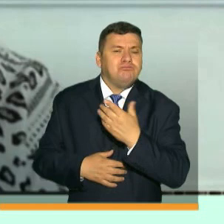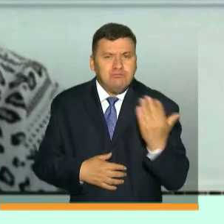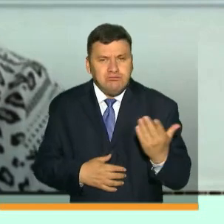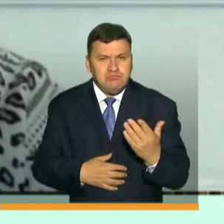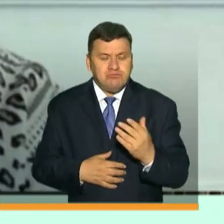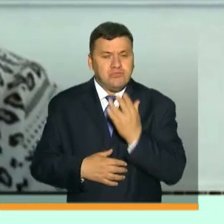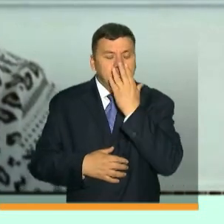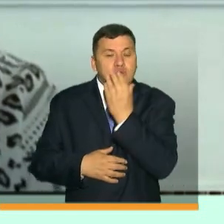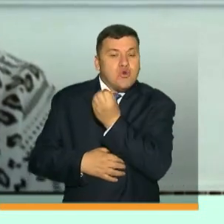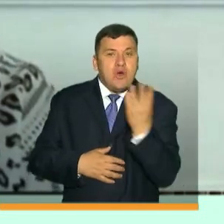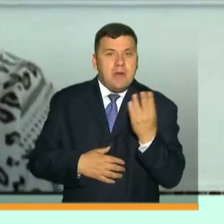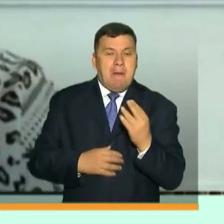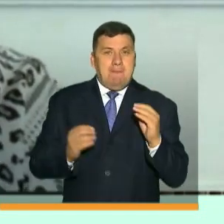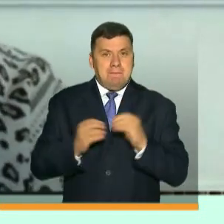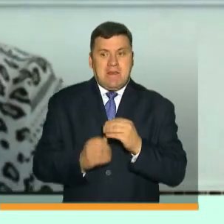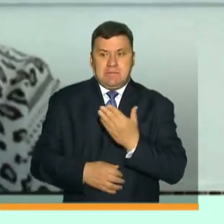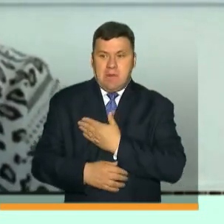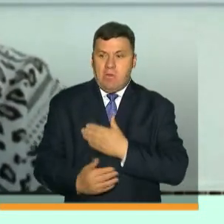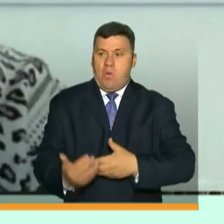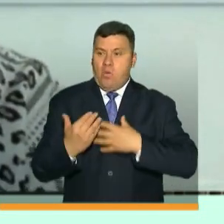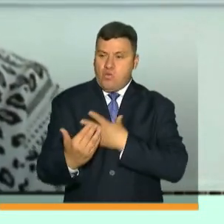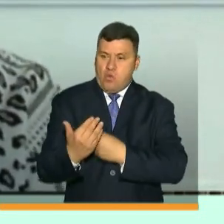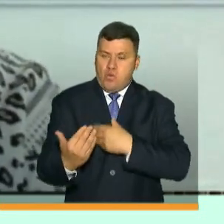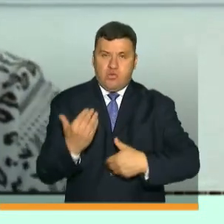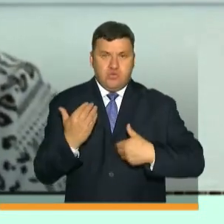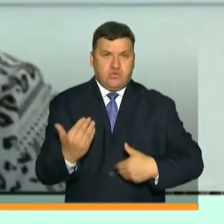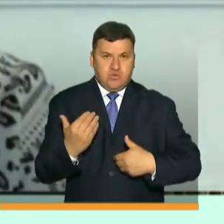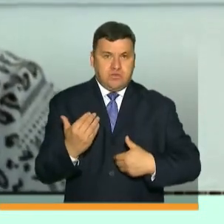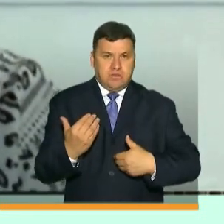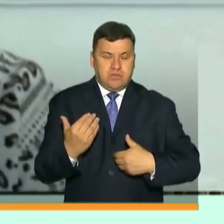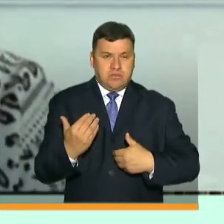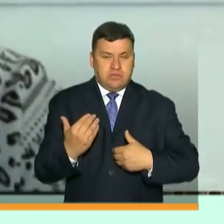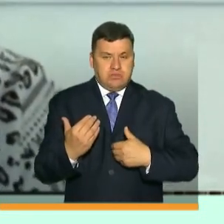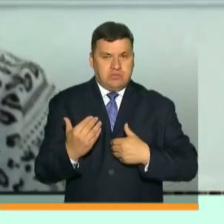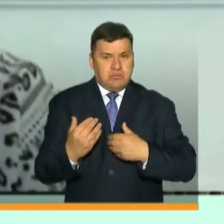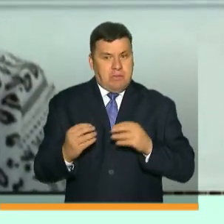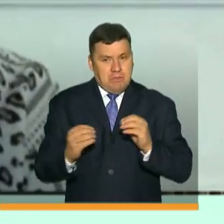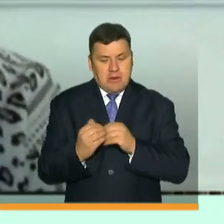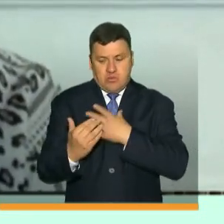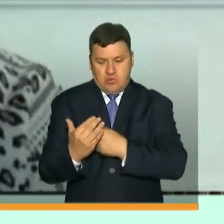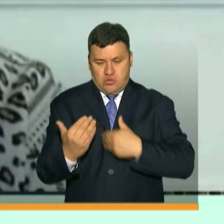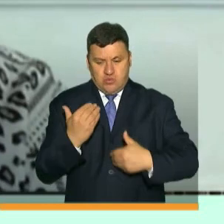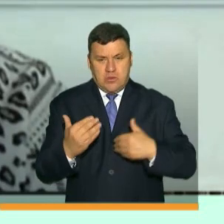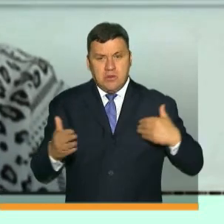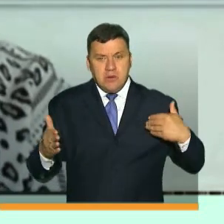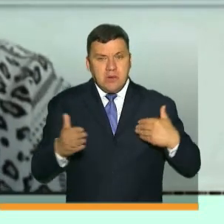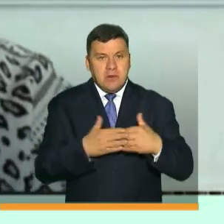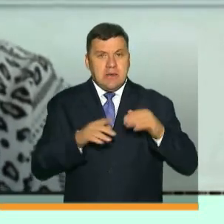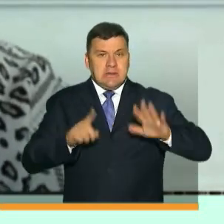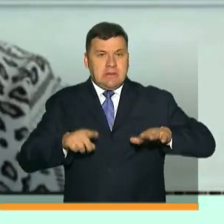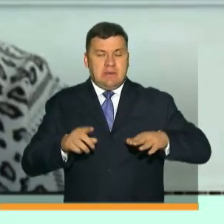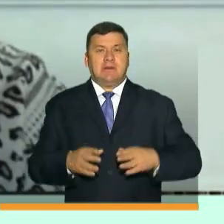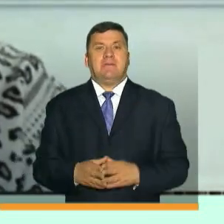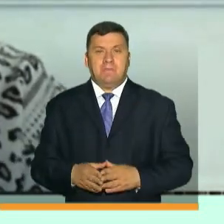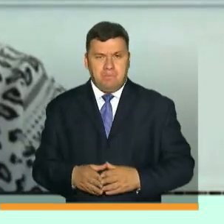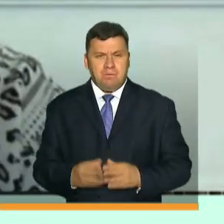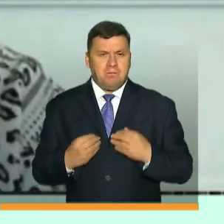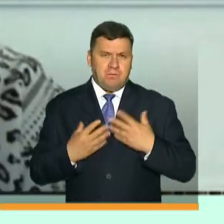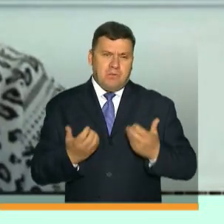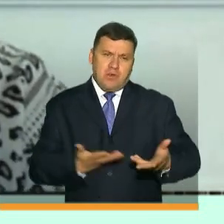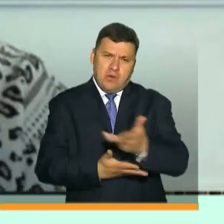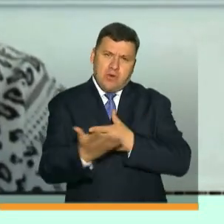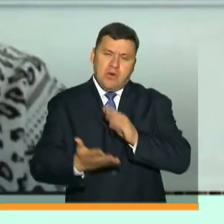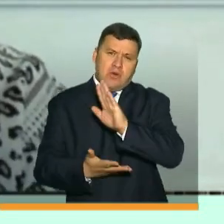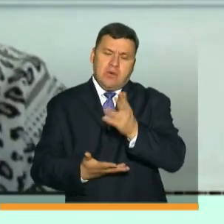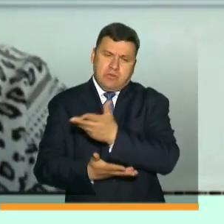el número, que más mamás lacten de manera exclusiva a los niños durante esos primeros 6 meses. Y quiero compartir